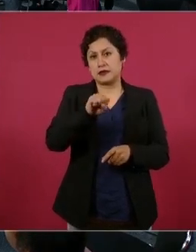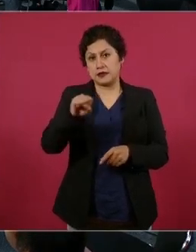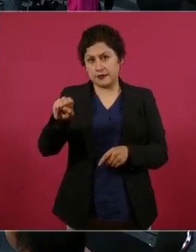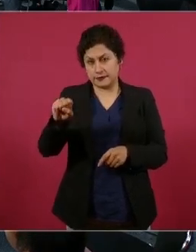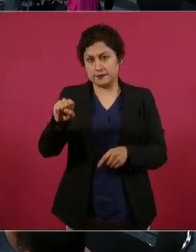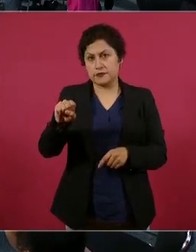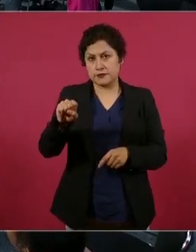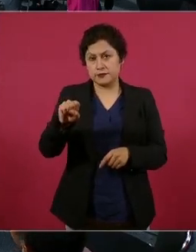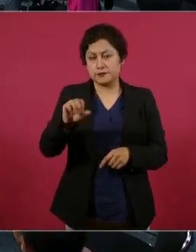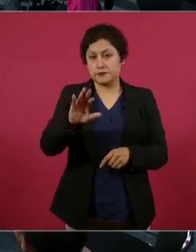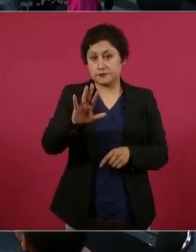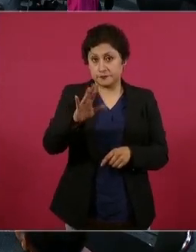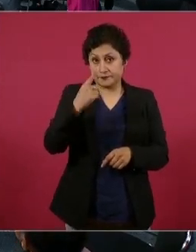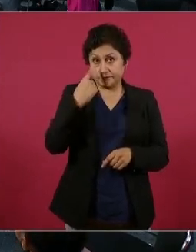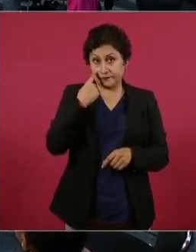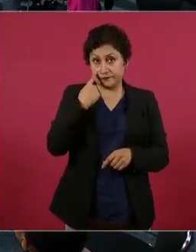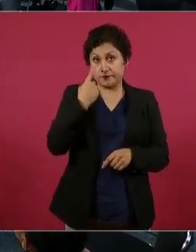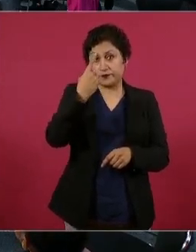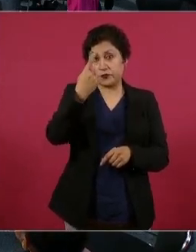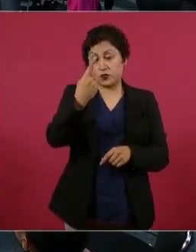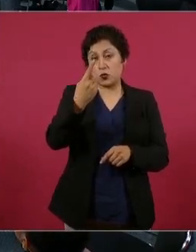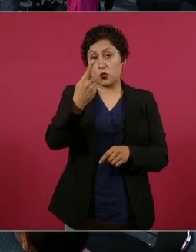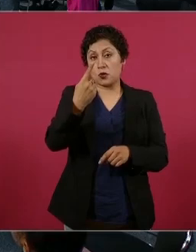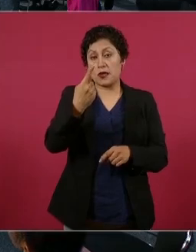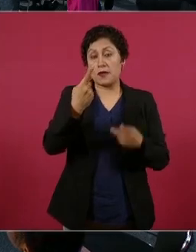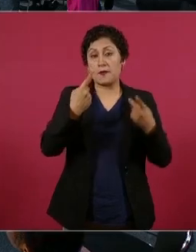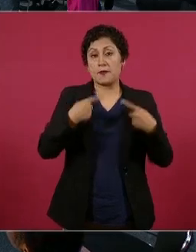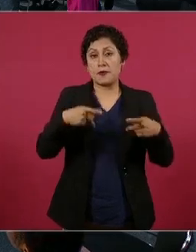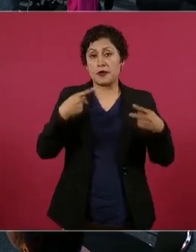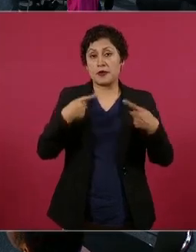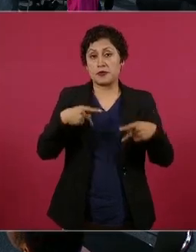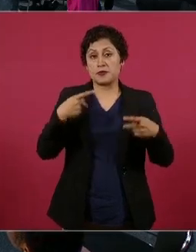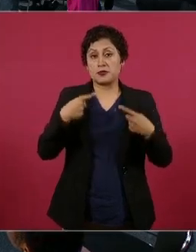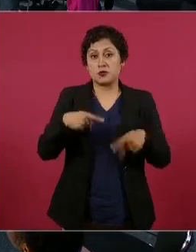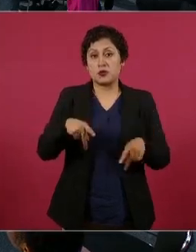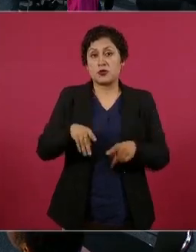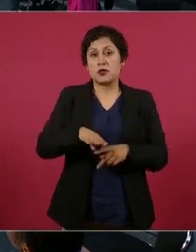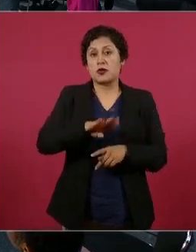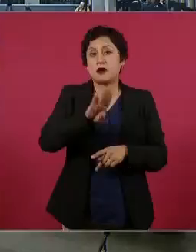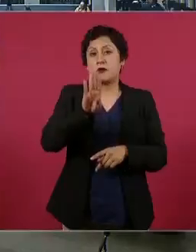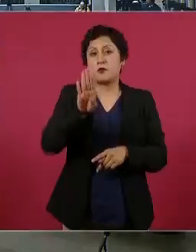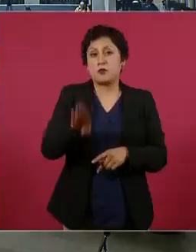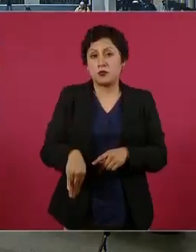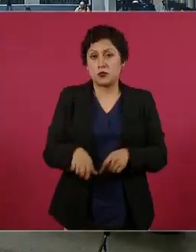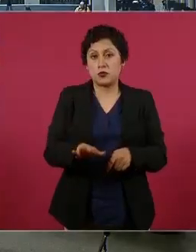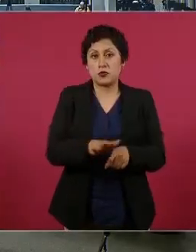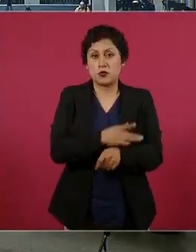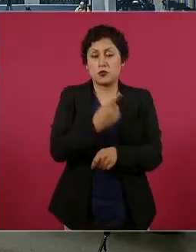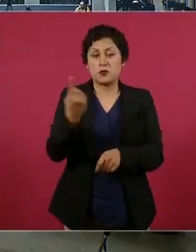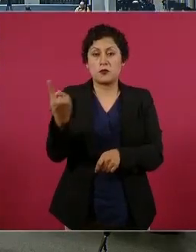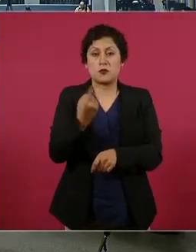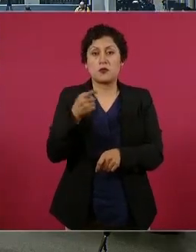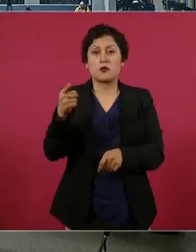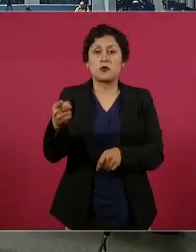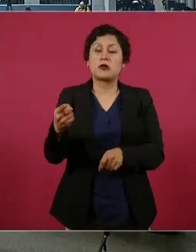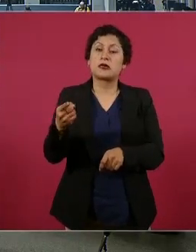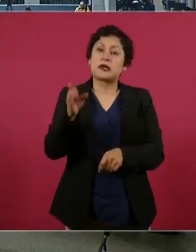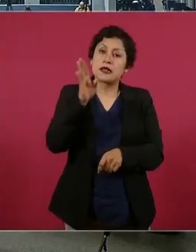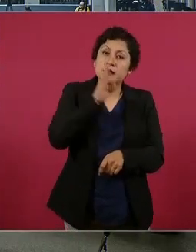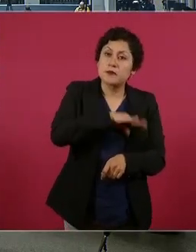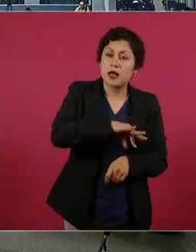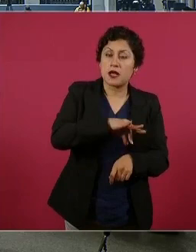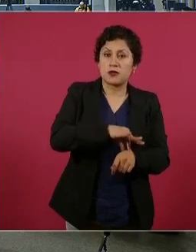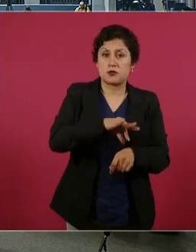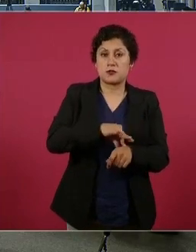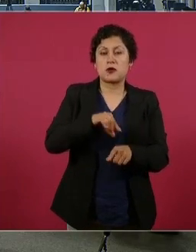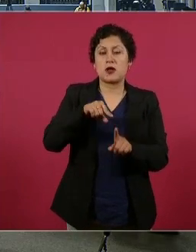Hay un caso de una persona que falleció por una diligencia médica que se llama Carlos Olvera González.